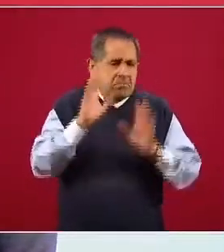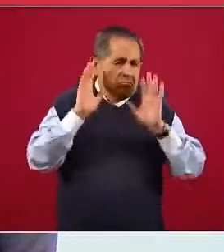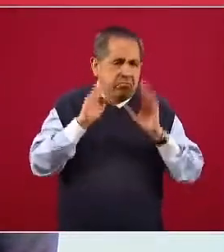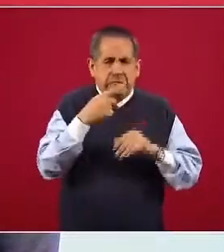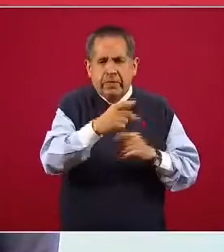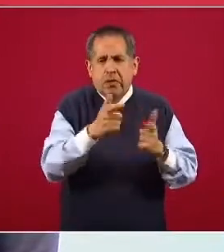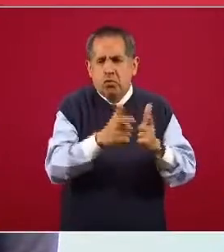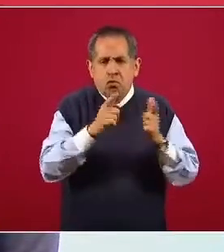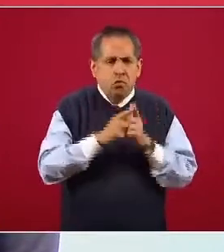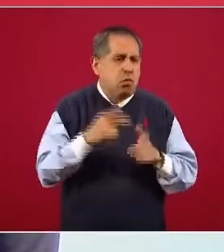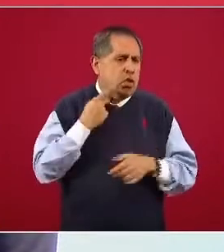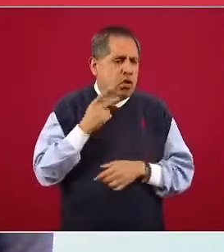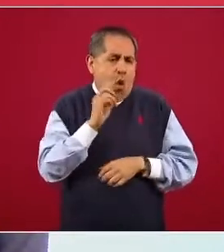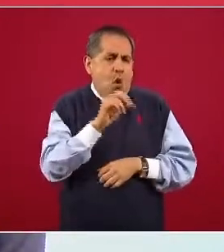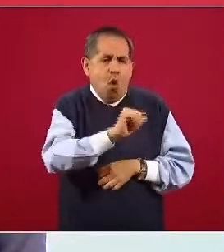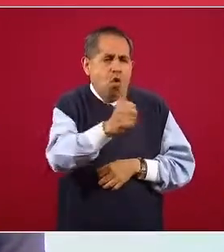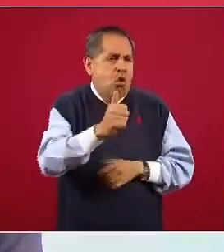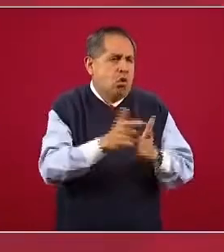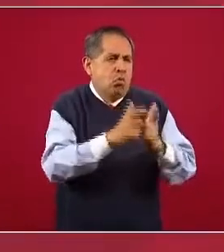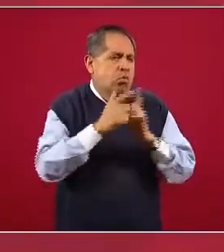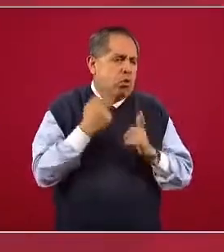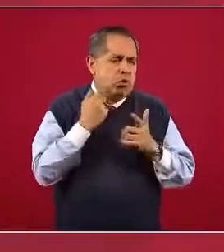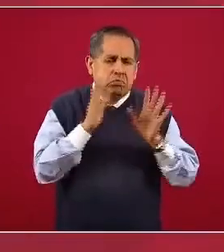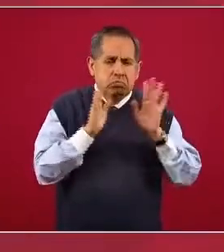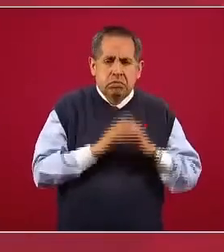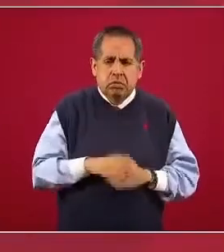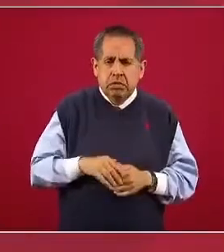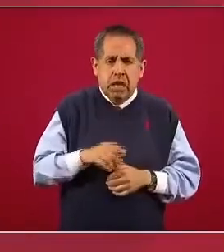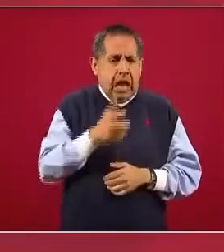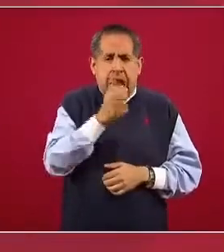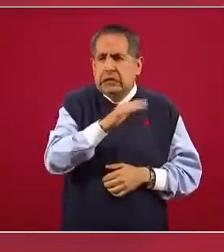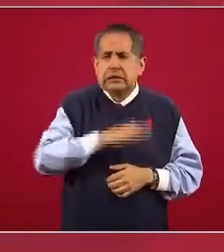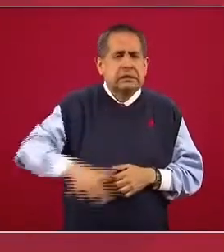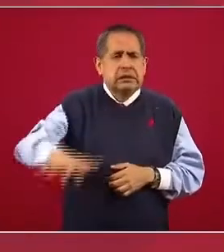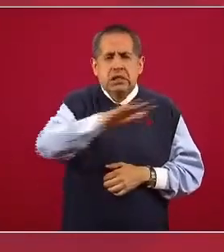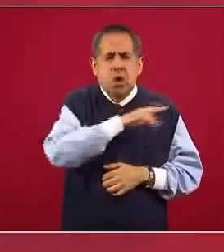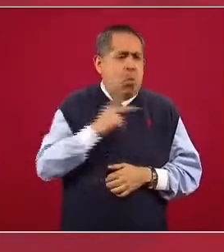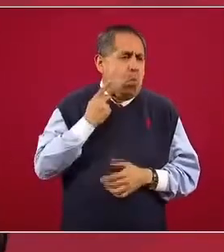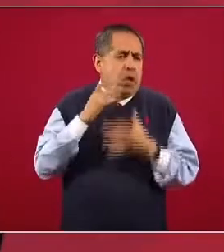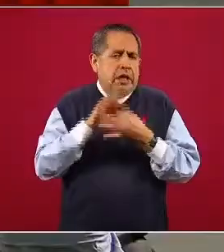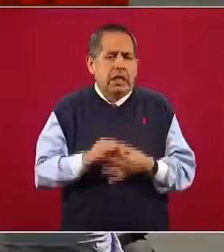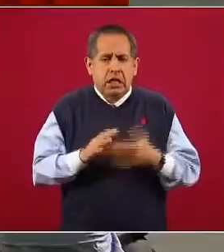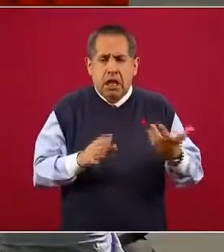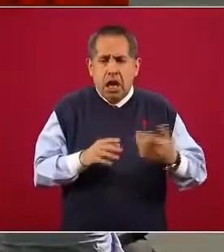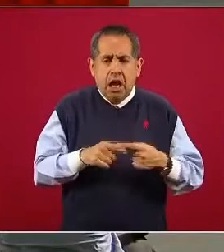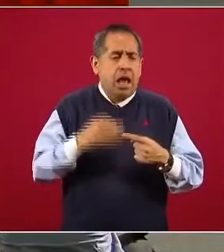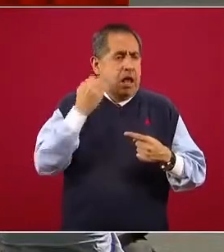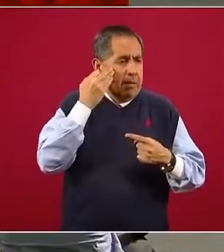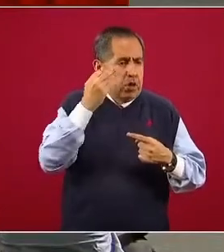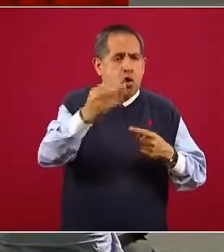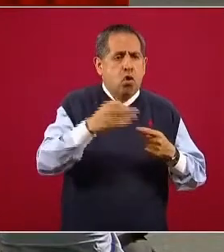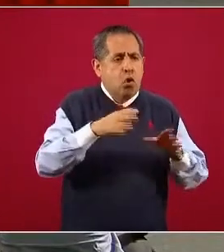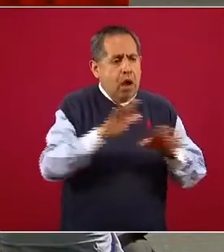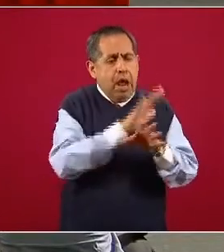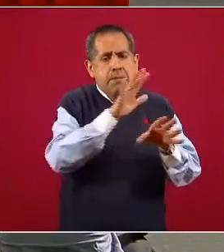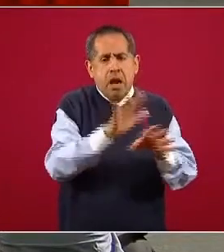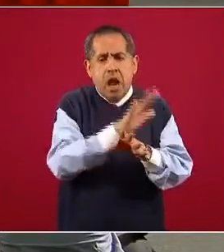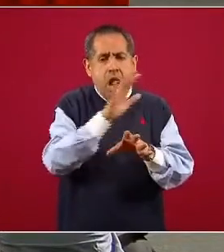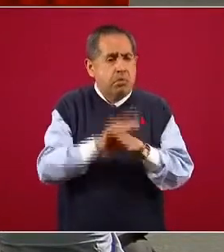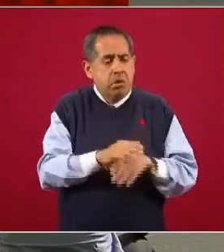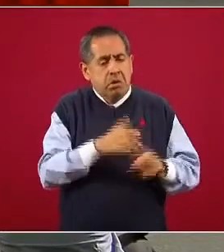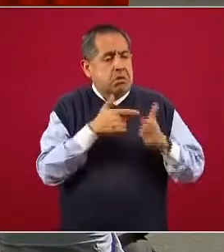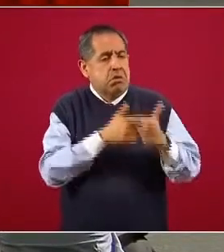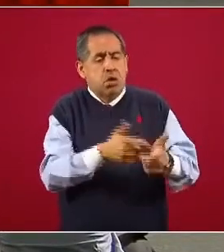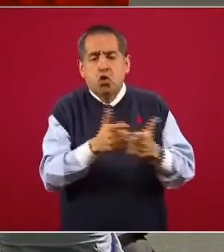este partido o cualquier otro. Son parte de la vida pública, están periodos políticos y los